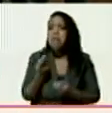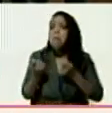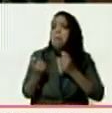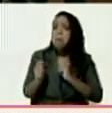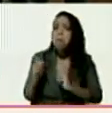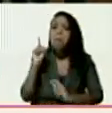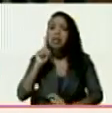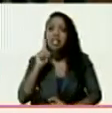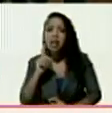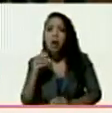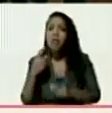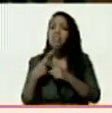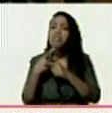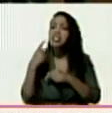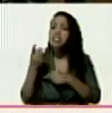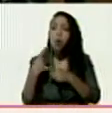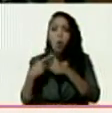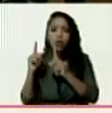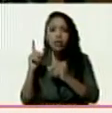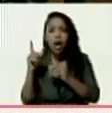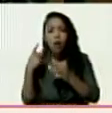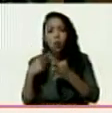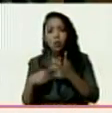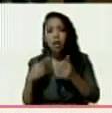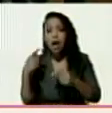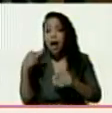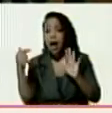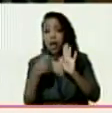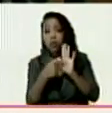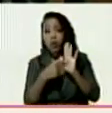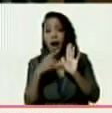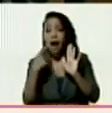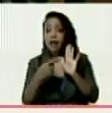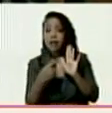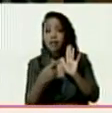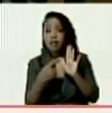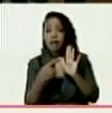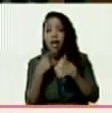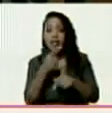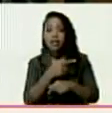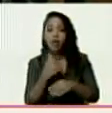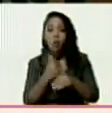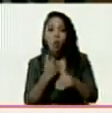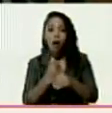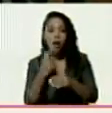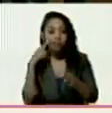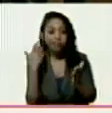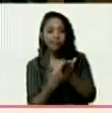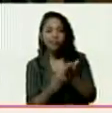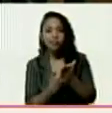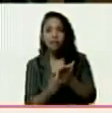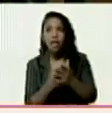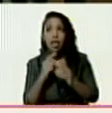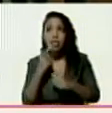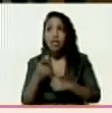puedo tratar de decir otra cosa, pero si eso no está aquí en la Constitución, eso está fácilmente de contratar.